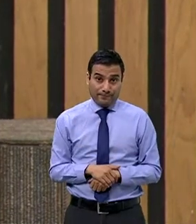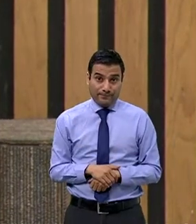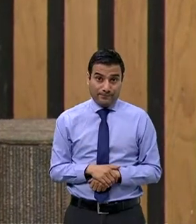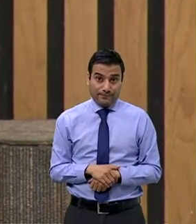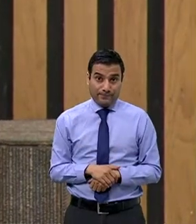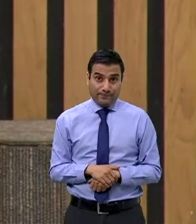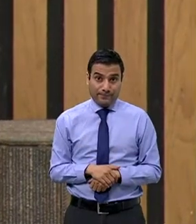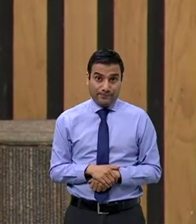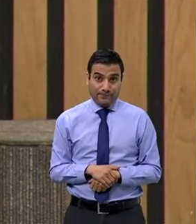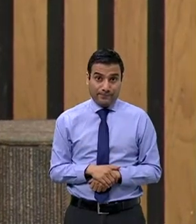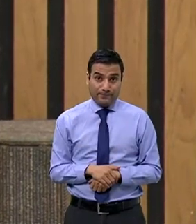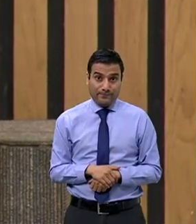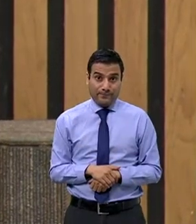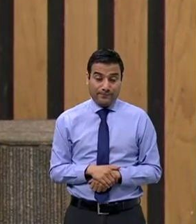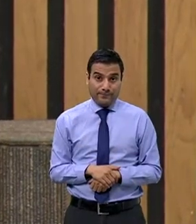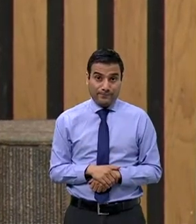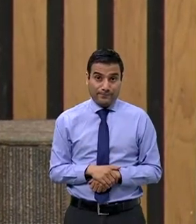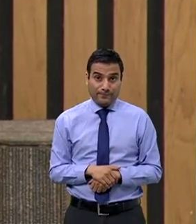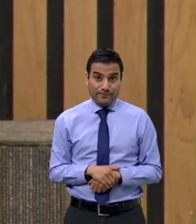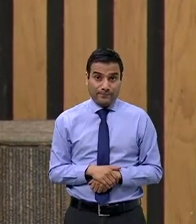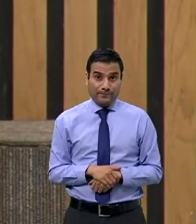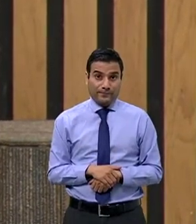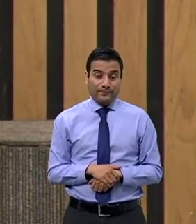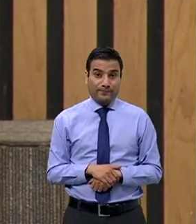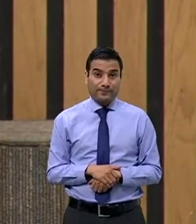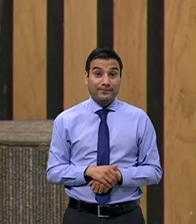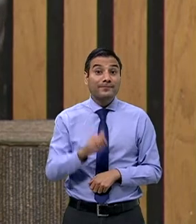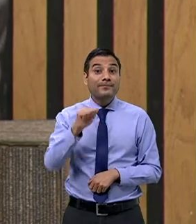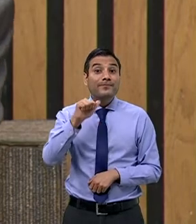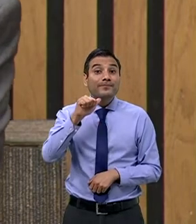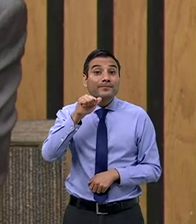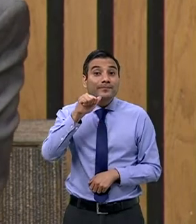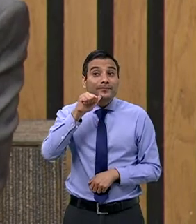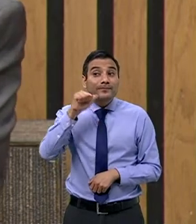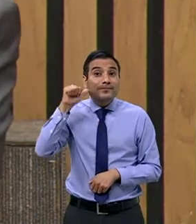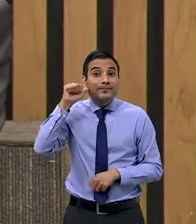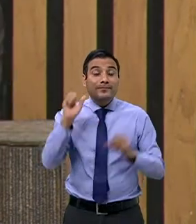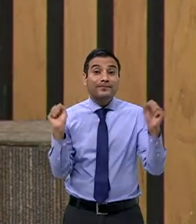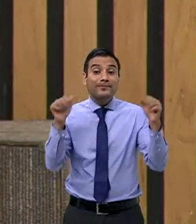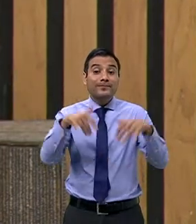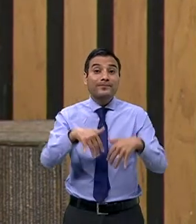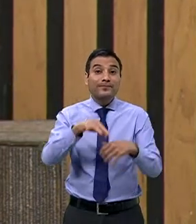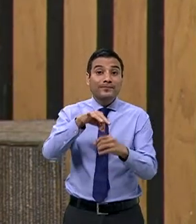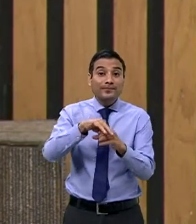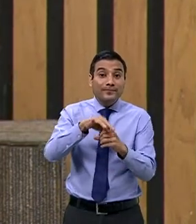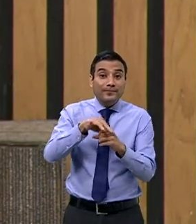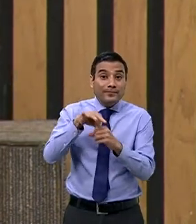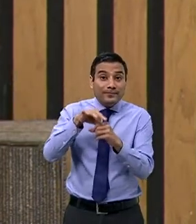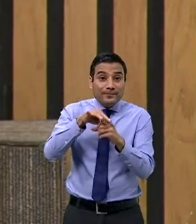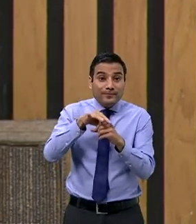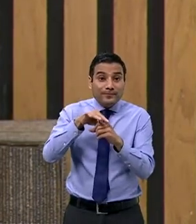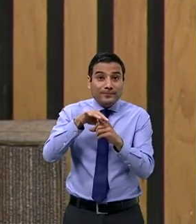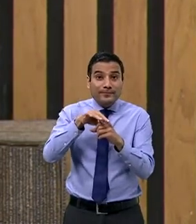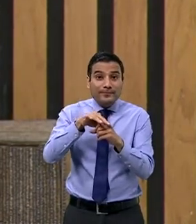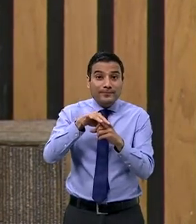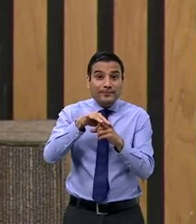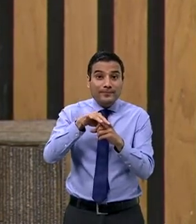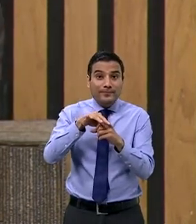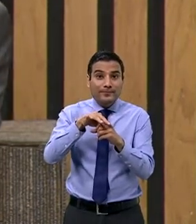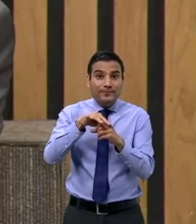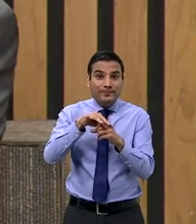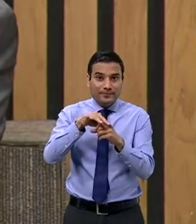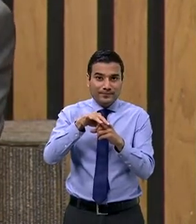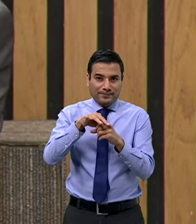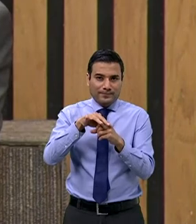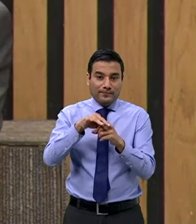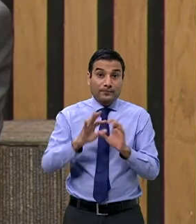concedemos que los votos emitidos ayer de manera de aceptación a la